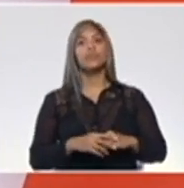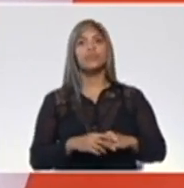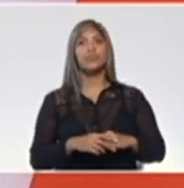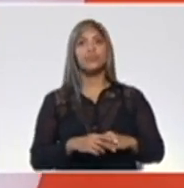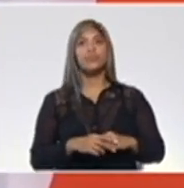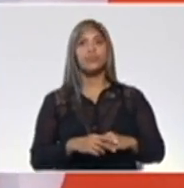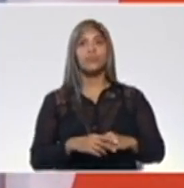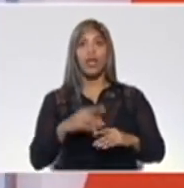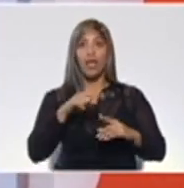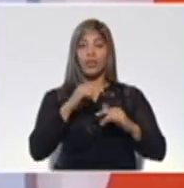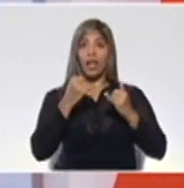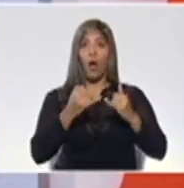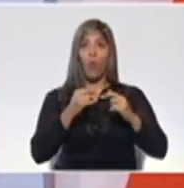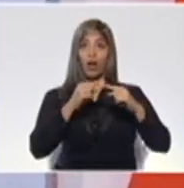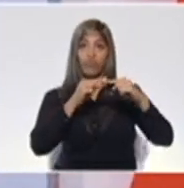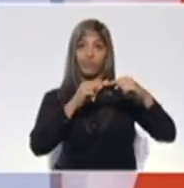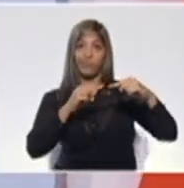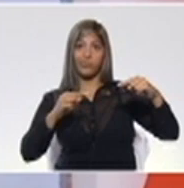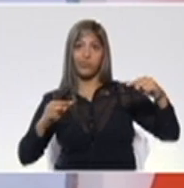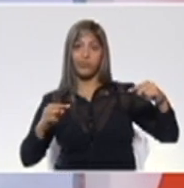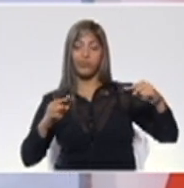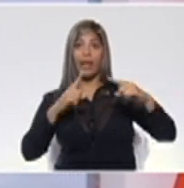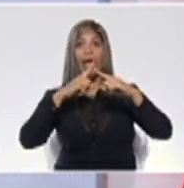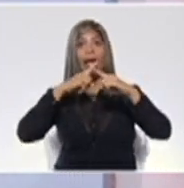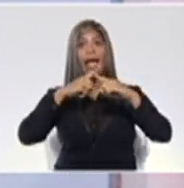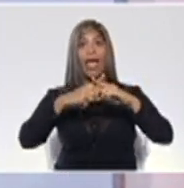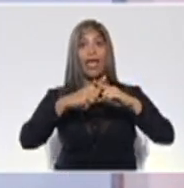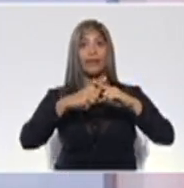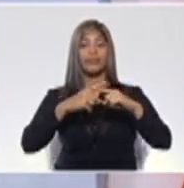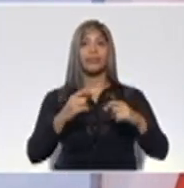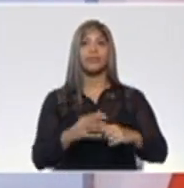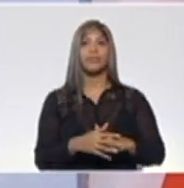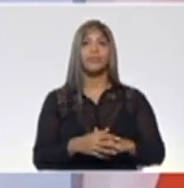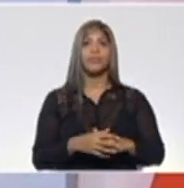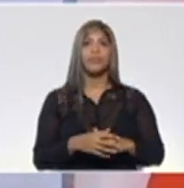Aquí está el eje X con la escuadra.